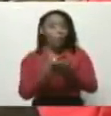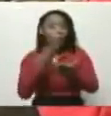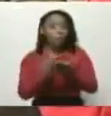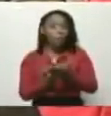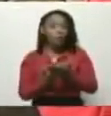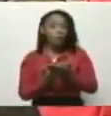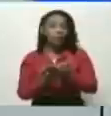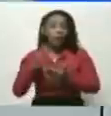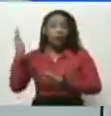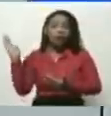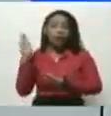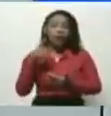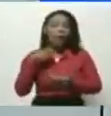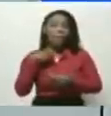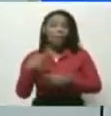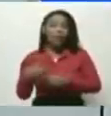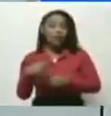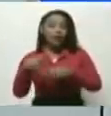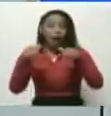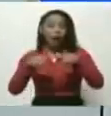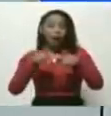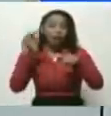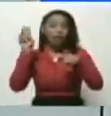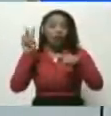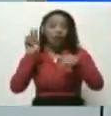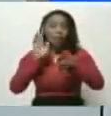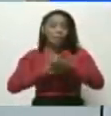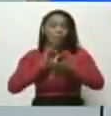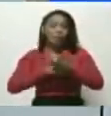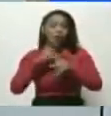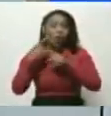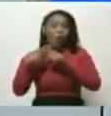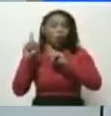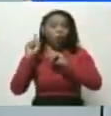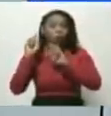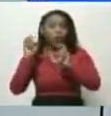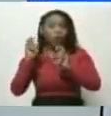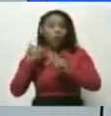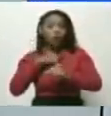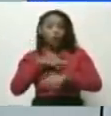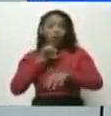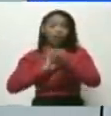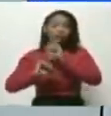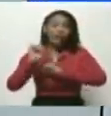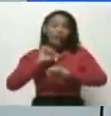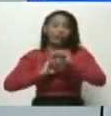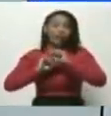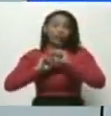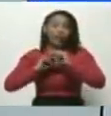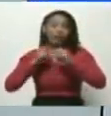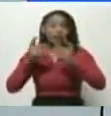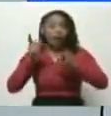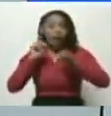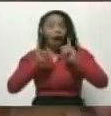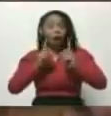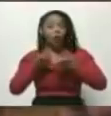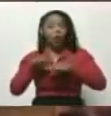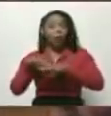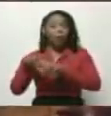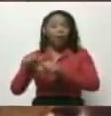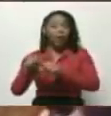que vengan a invertirse en Venezuela, porque otra de las cosas a las que debemos defendernos es de cierto tipo de